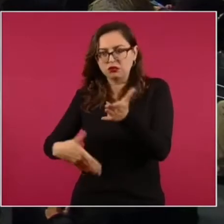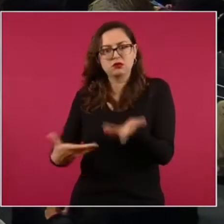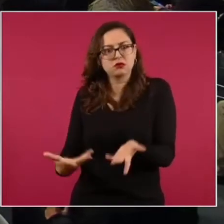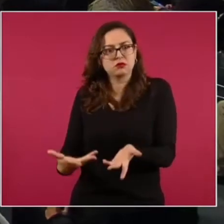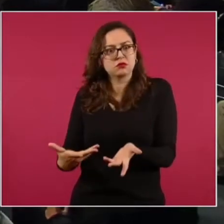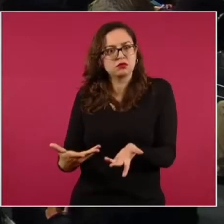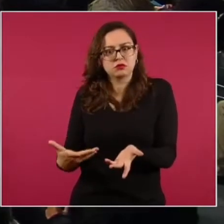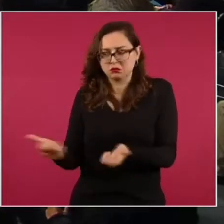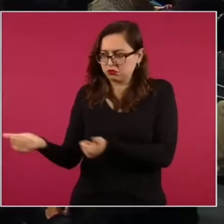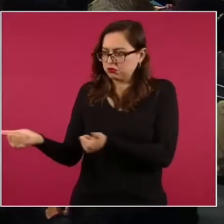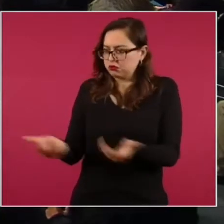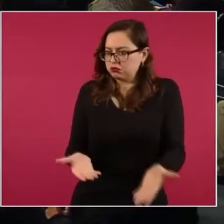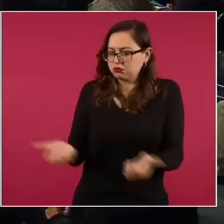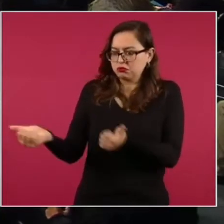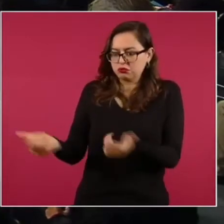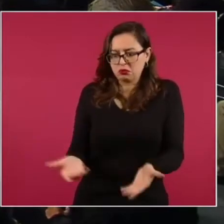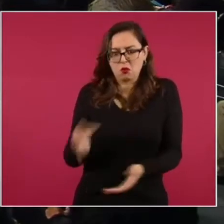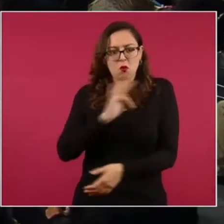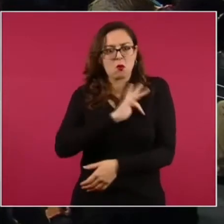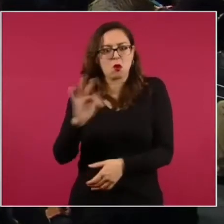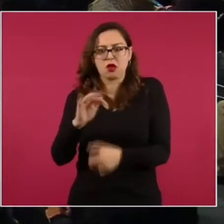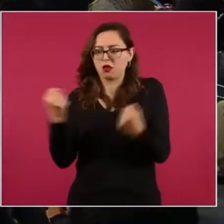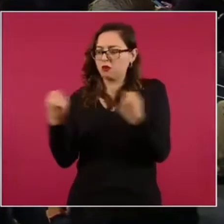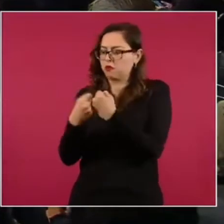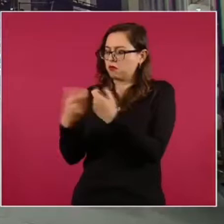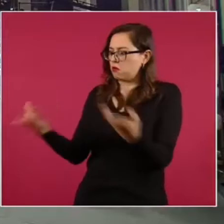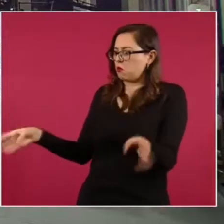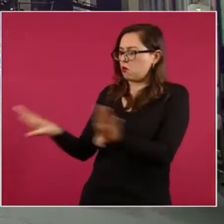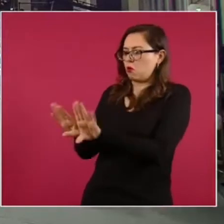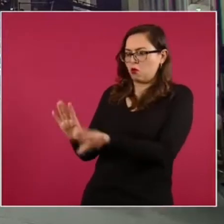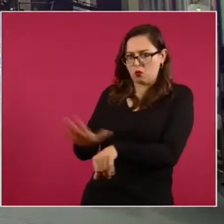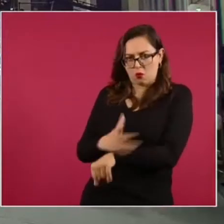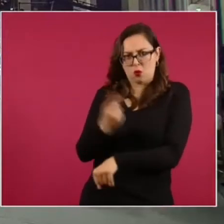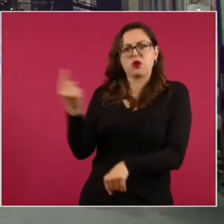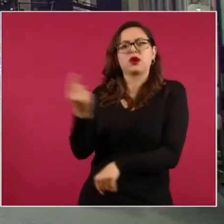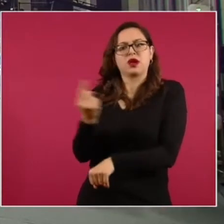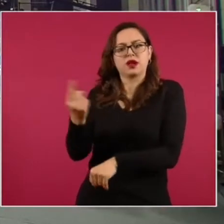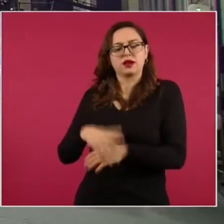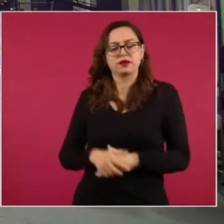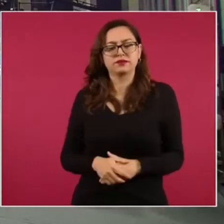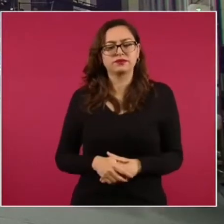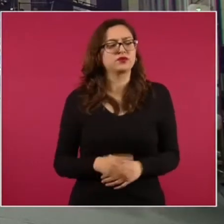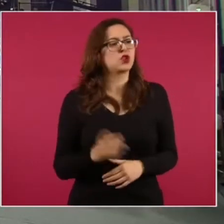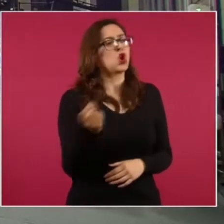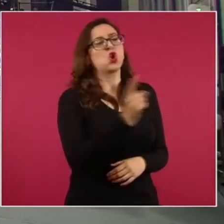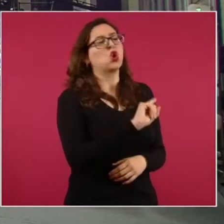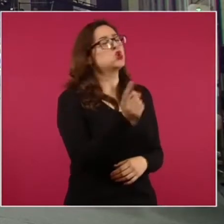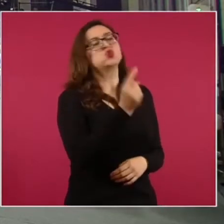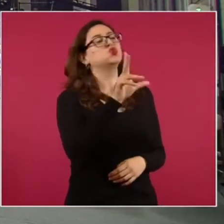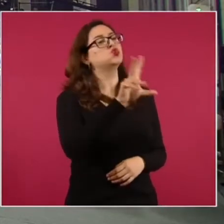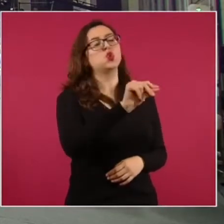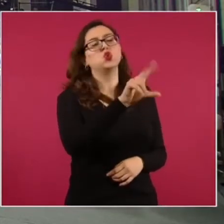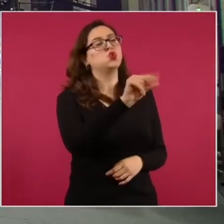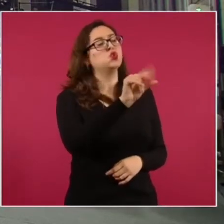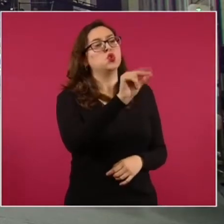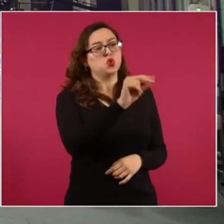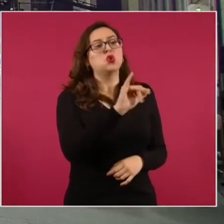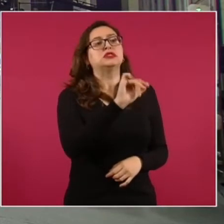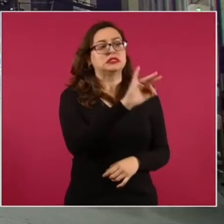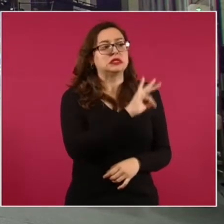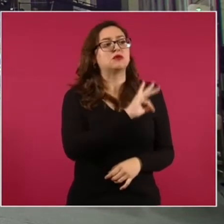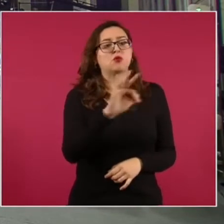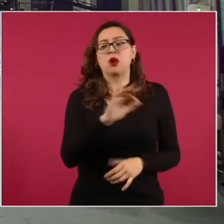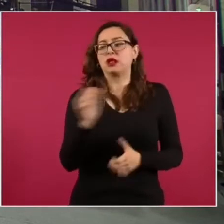frontera? No, pero yo creo que no choca una cosa con otra. ¿Mande? No choca una cosa con otra. Yo creo que la posición es que sí se obtenga